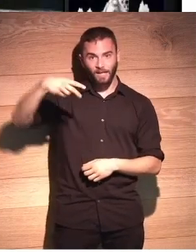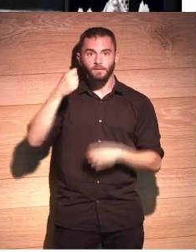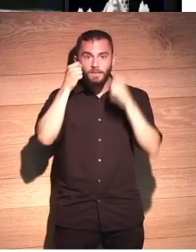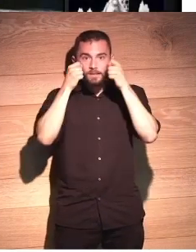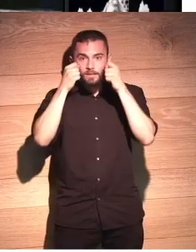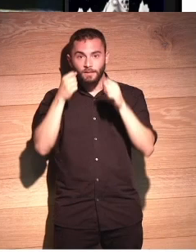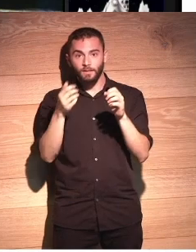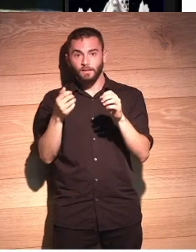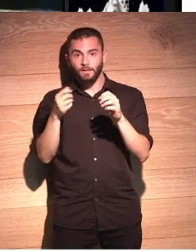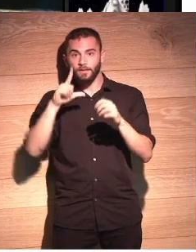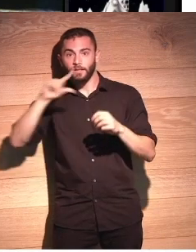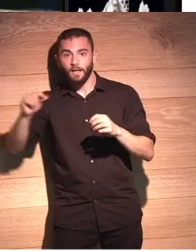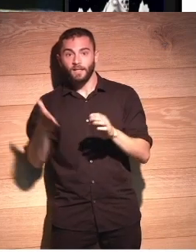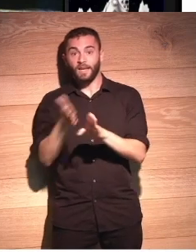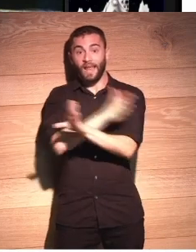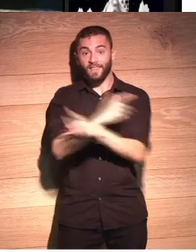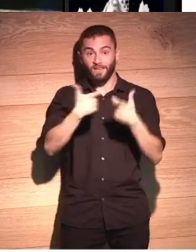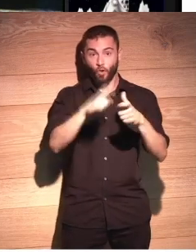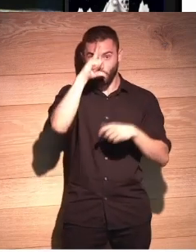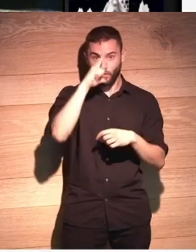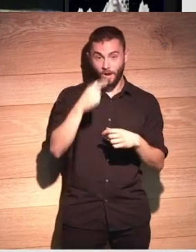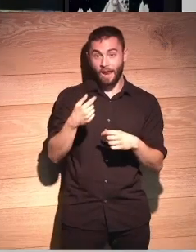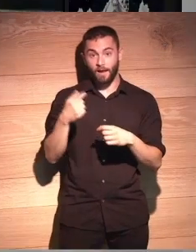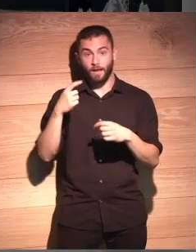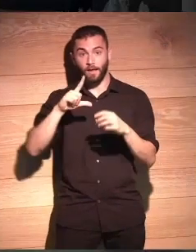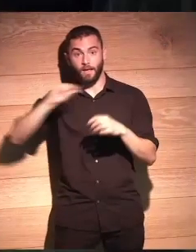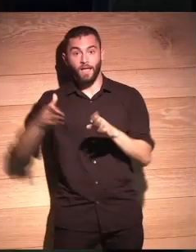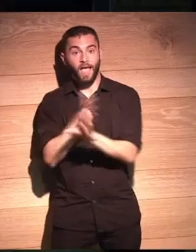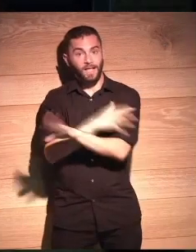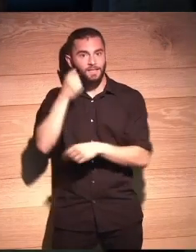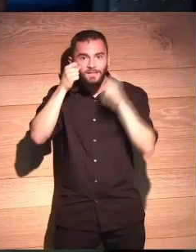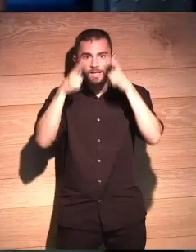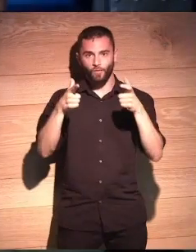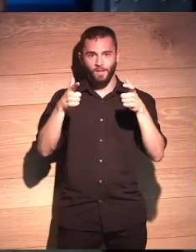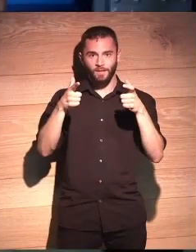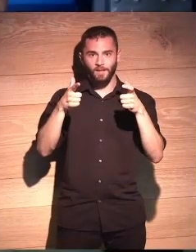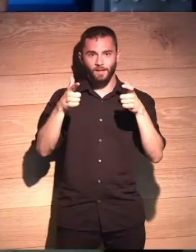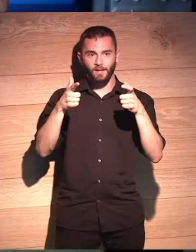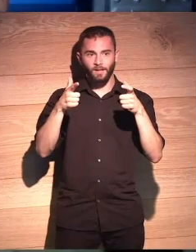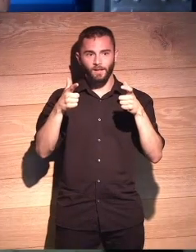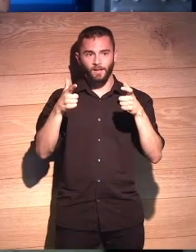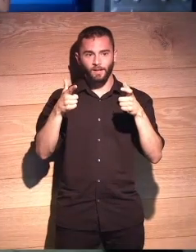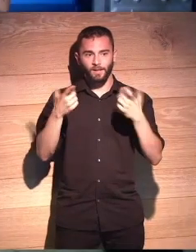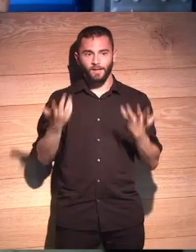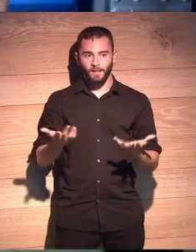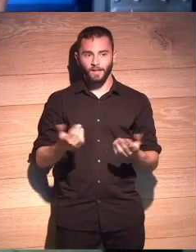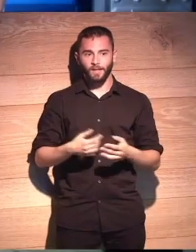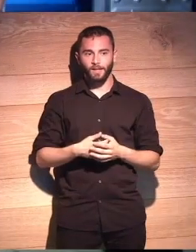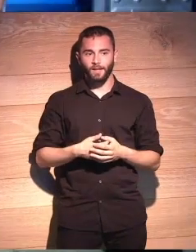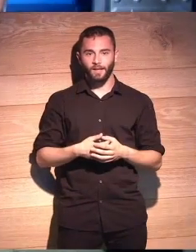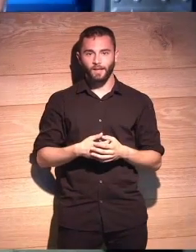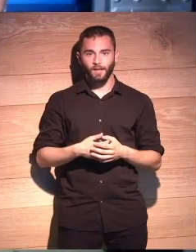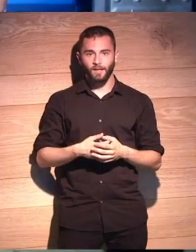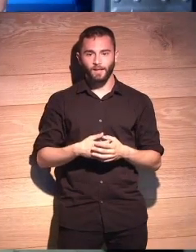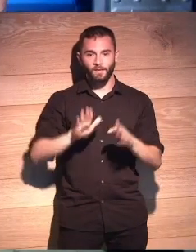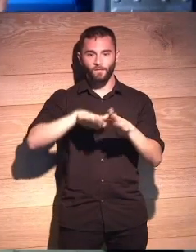cuenta antes de salir del módulo lunar que no habían puesto una manilla desde